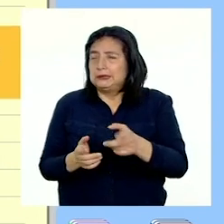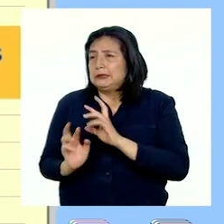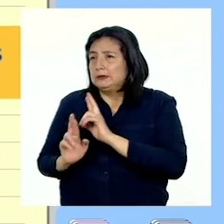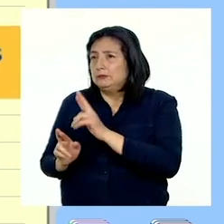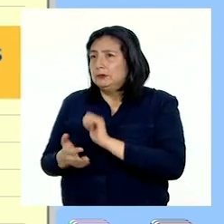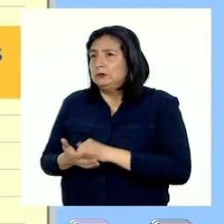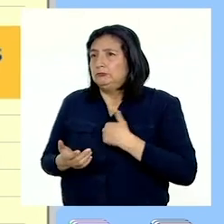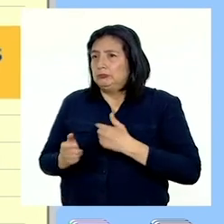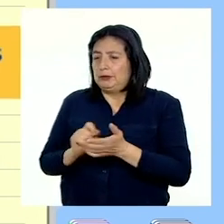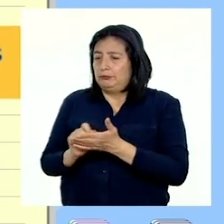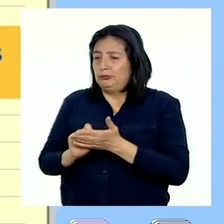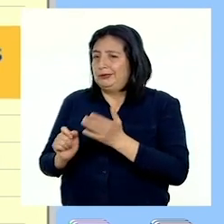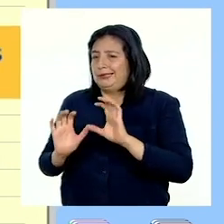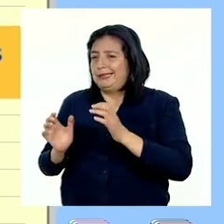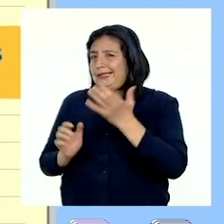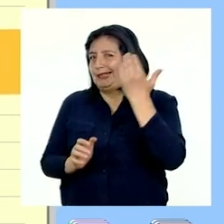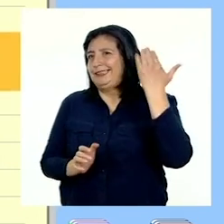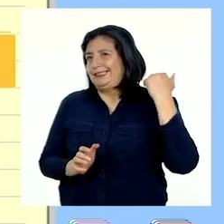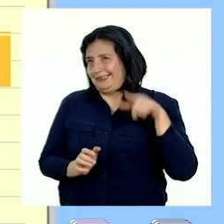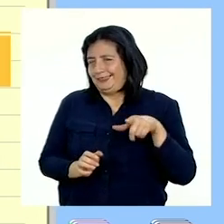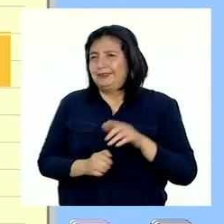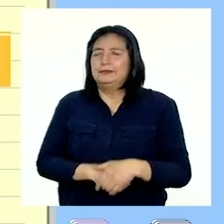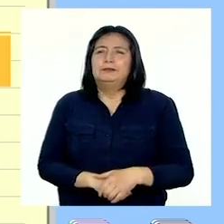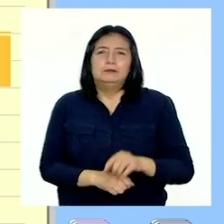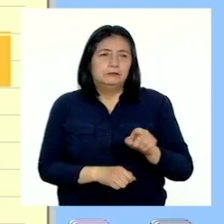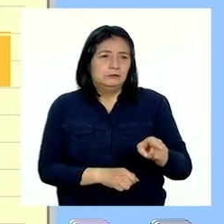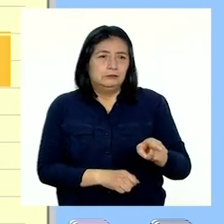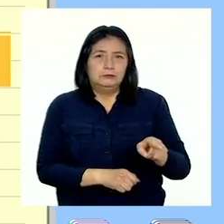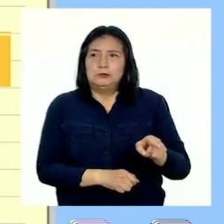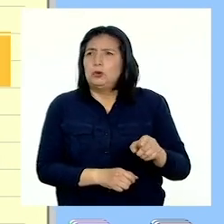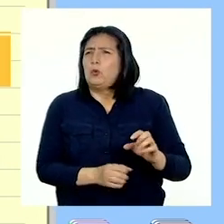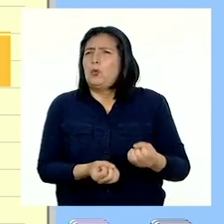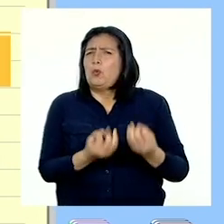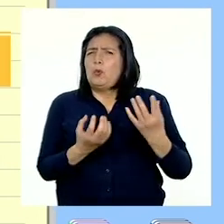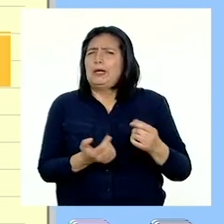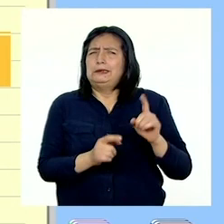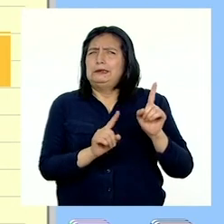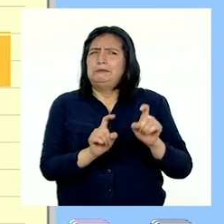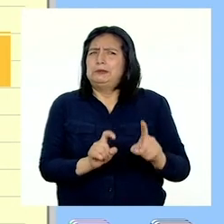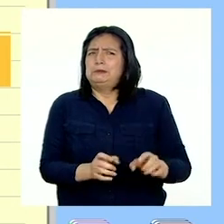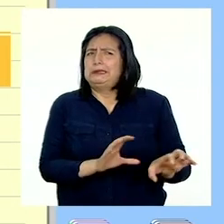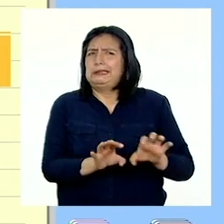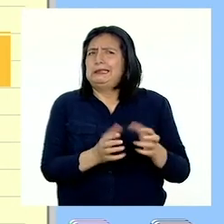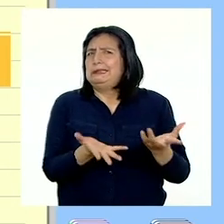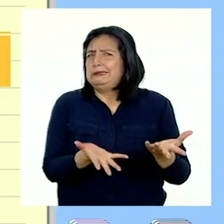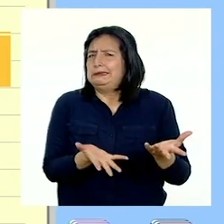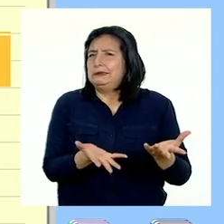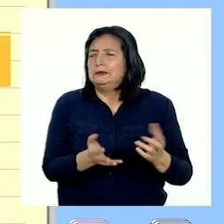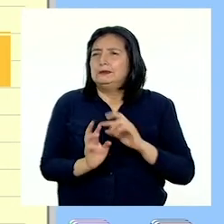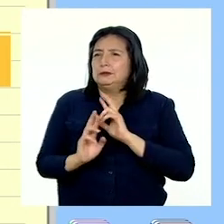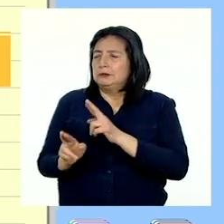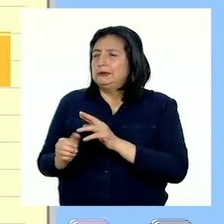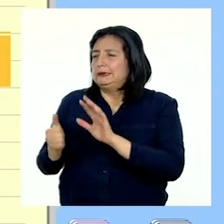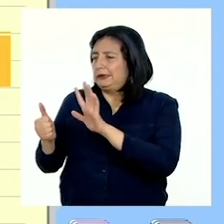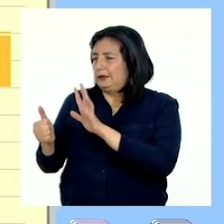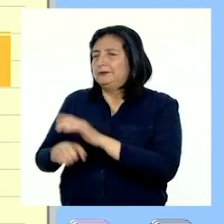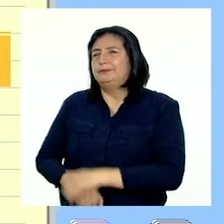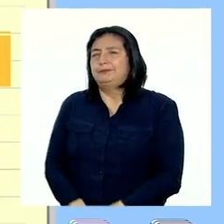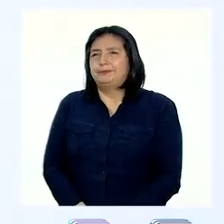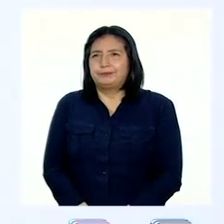respondió: apuntes de las clases anteriores. En ¿cuántas preguntas plantearé?, respondió: